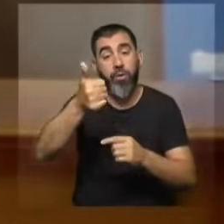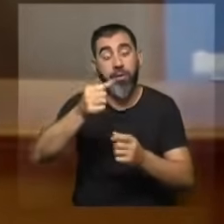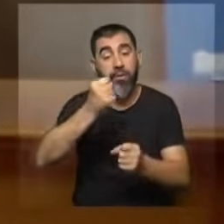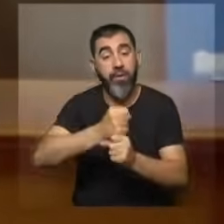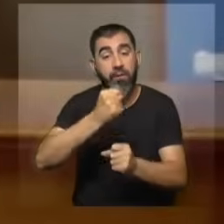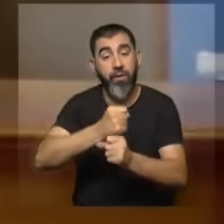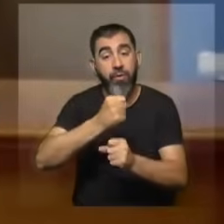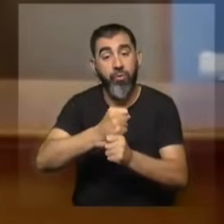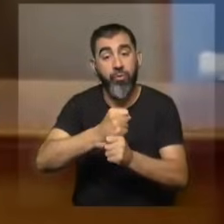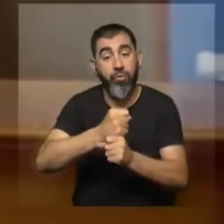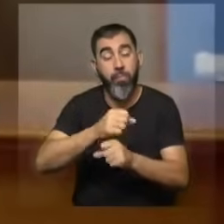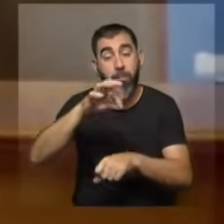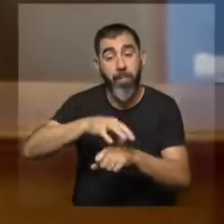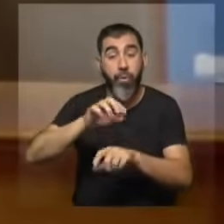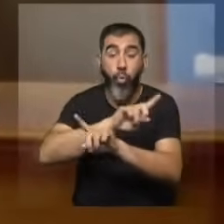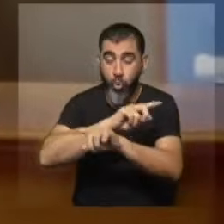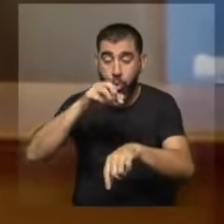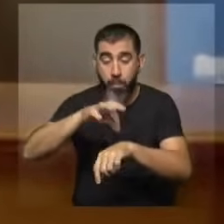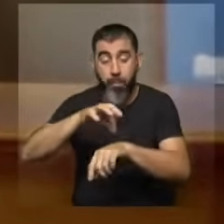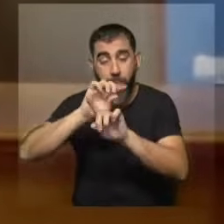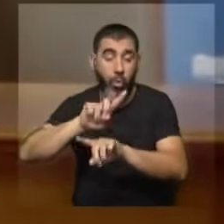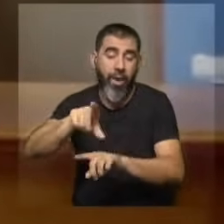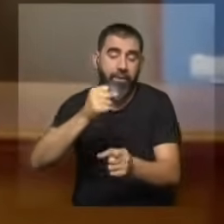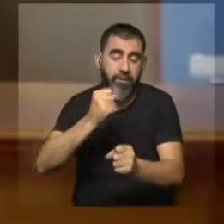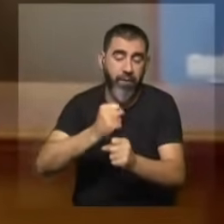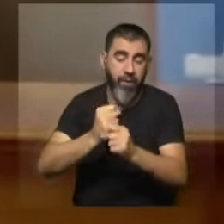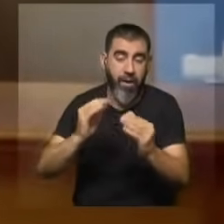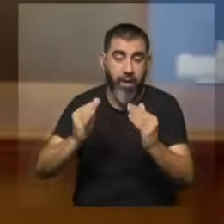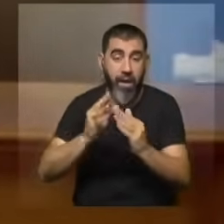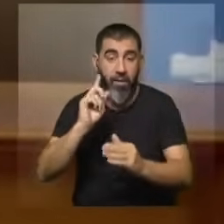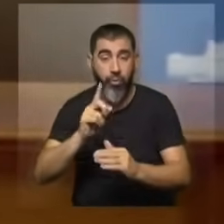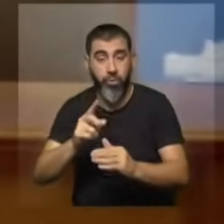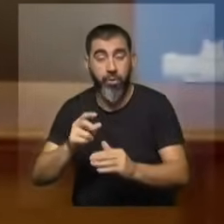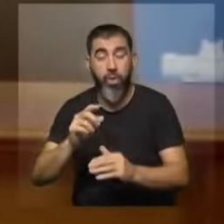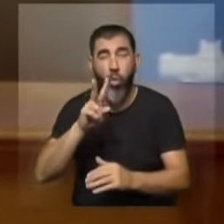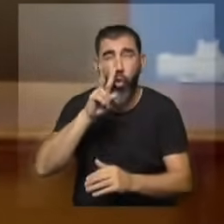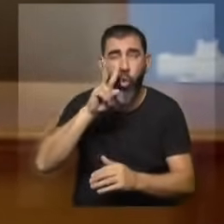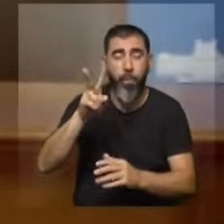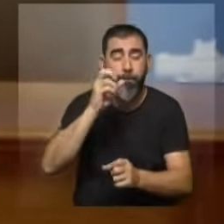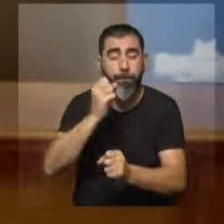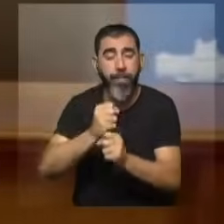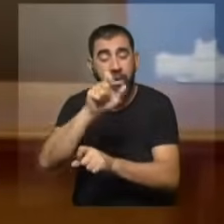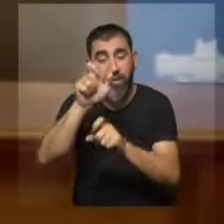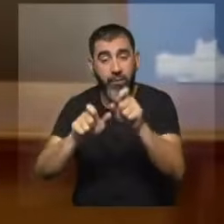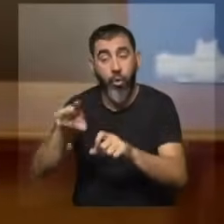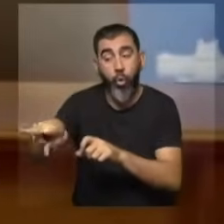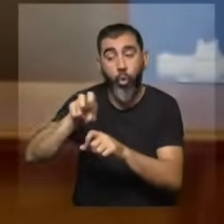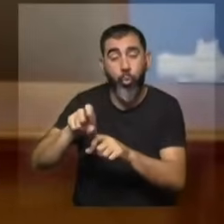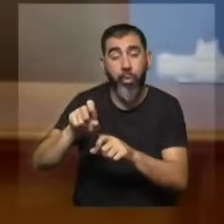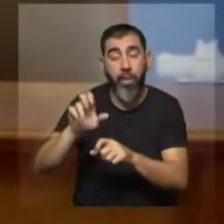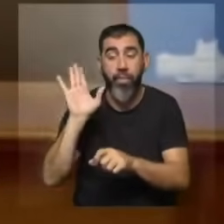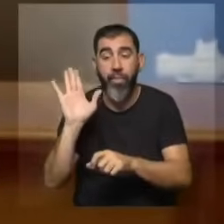trabajadores y trabajadoras médicos y no médicos o ext trabajadores de casa Galicia casi 2000 trabajadores puedan cobrar parte de sus